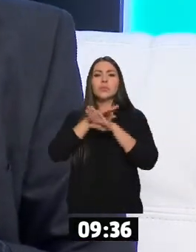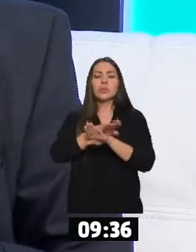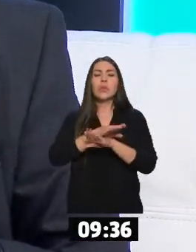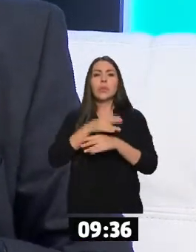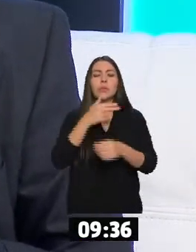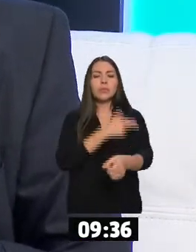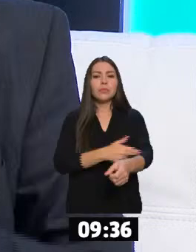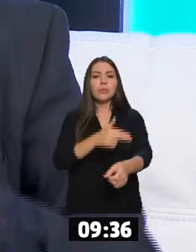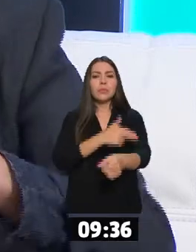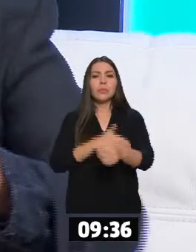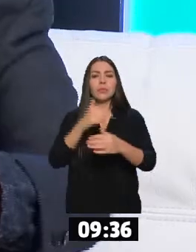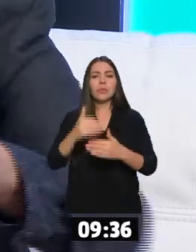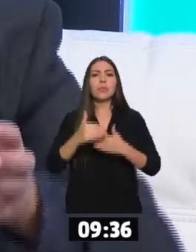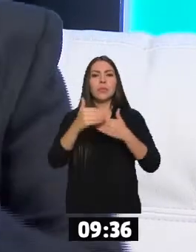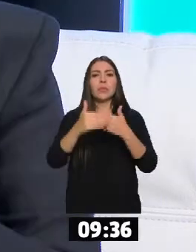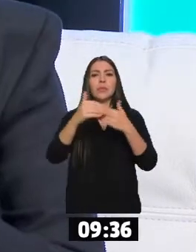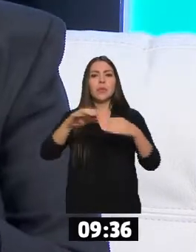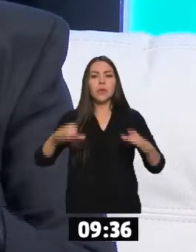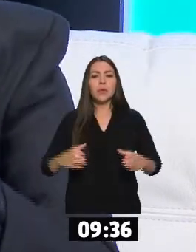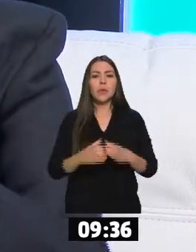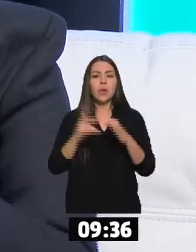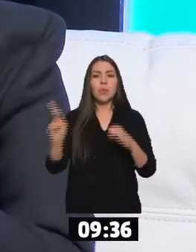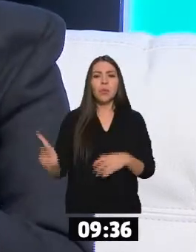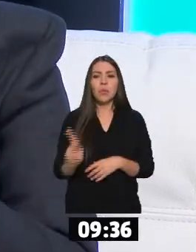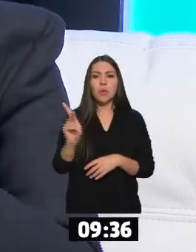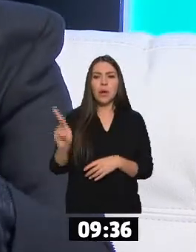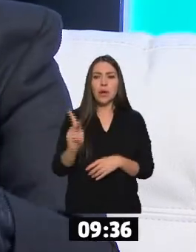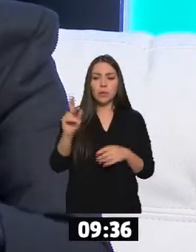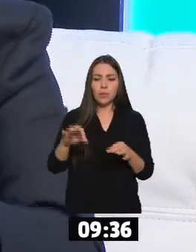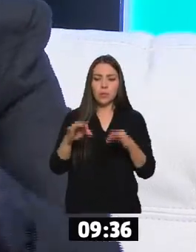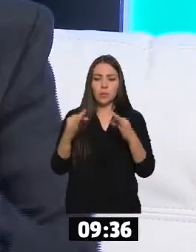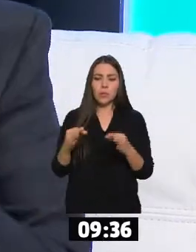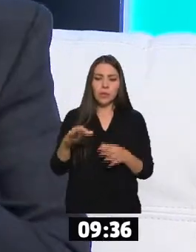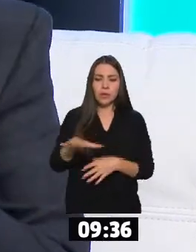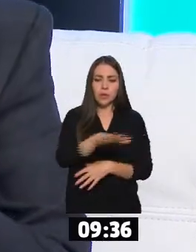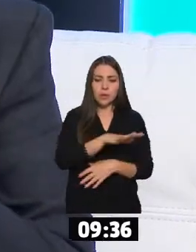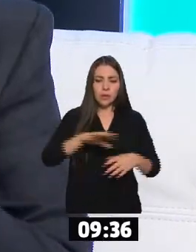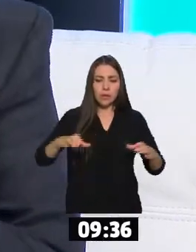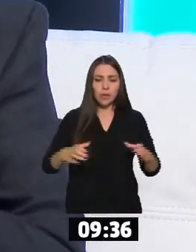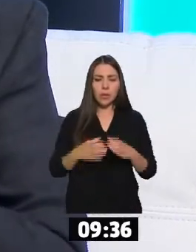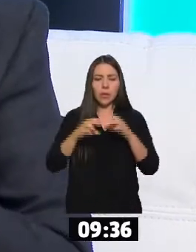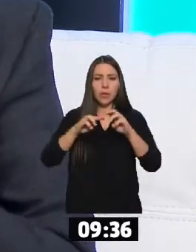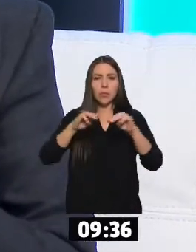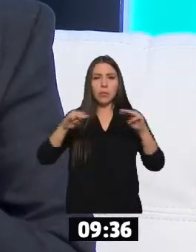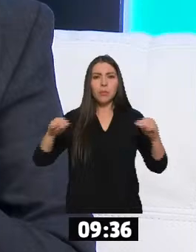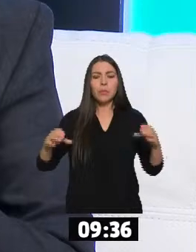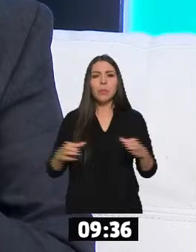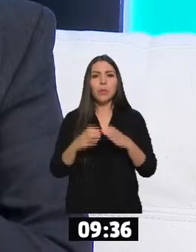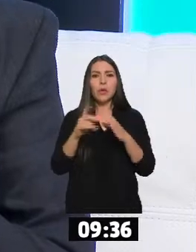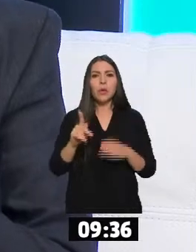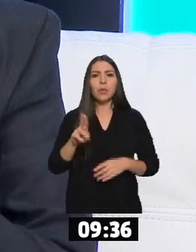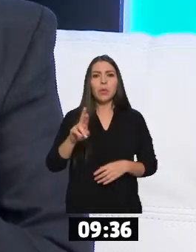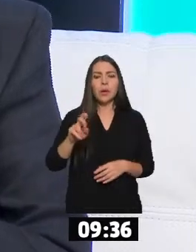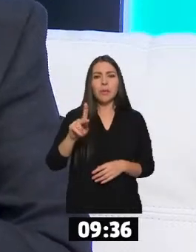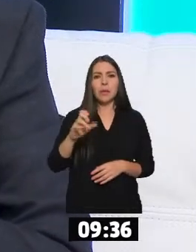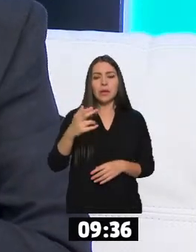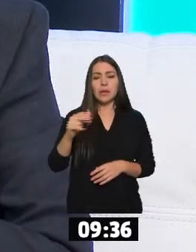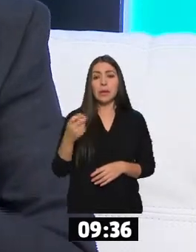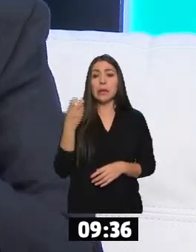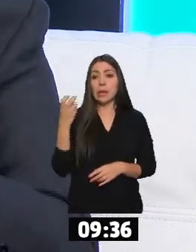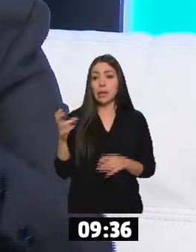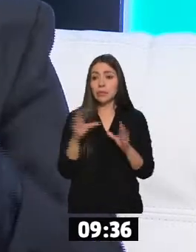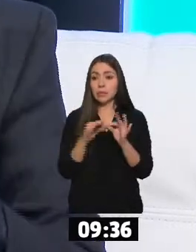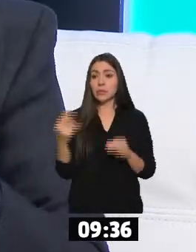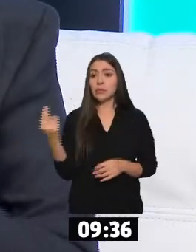y autodeterminación de los pueblos de la Mesaita Purépecha. Esto hay que mencionarlo porque al final de